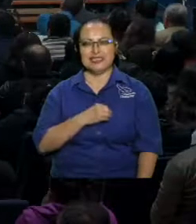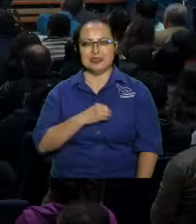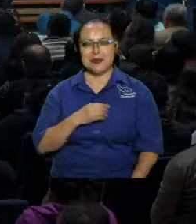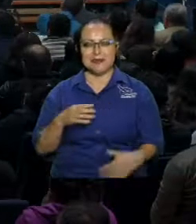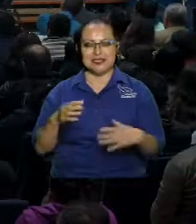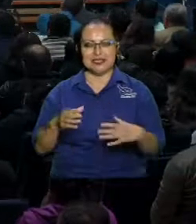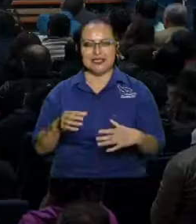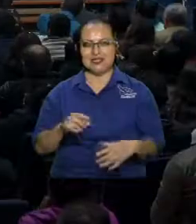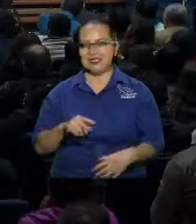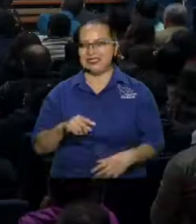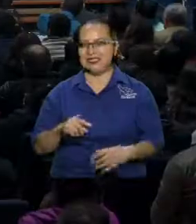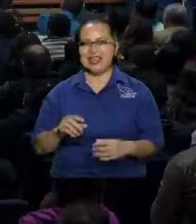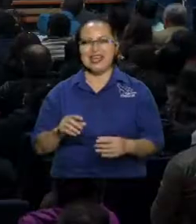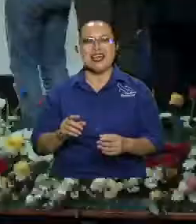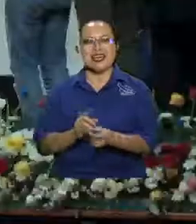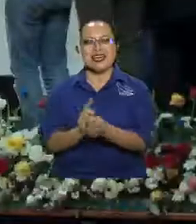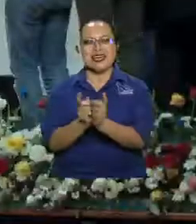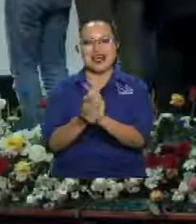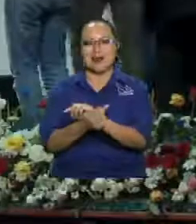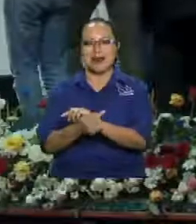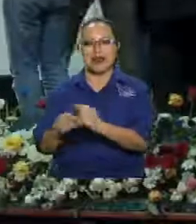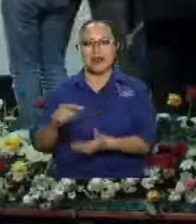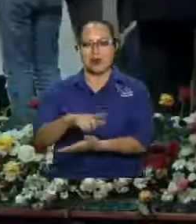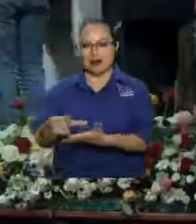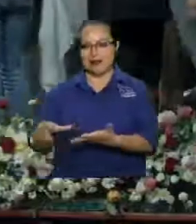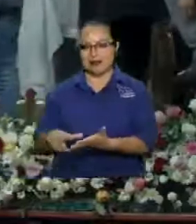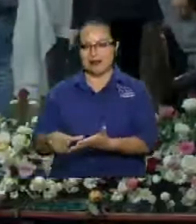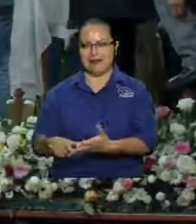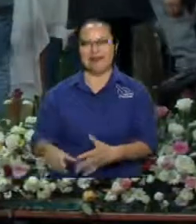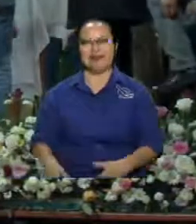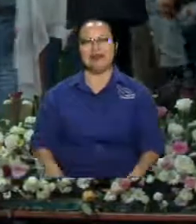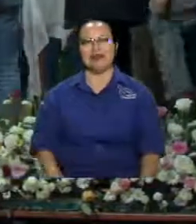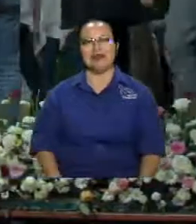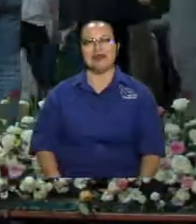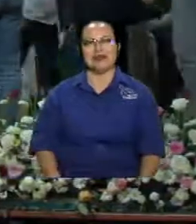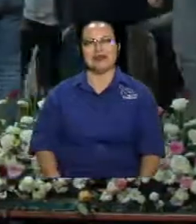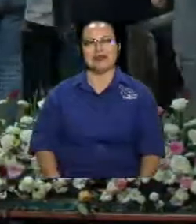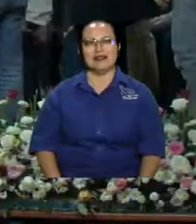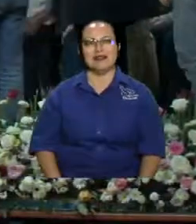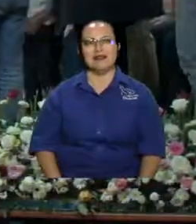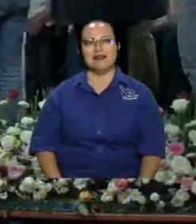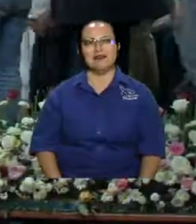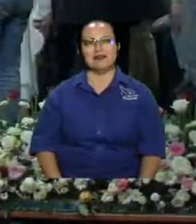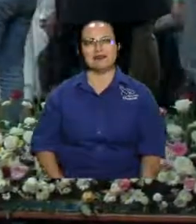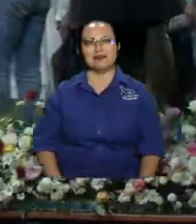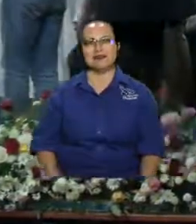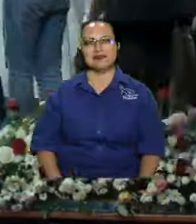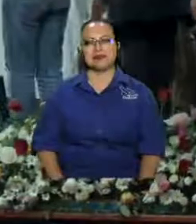Entonces, ¿tú quieres pastel? Va, entonces ponete allá. Y tráiganme uno para acá.